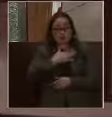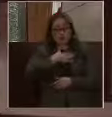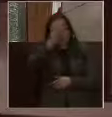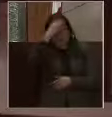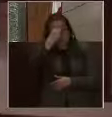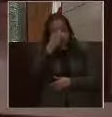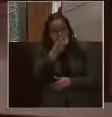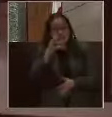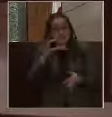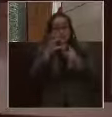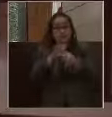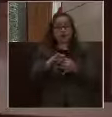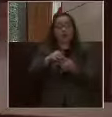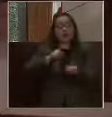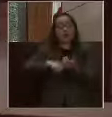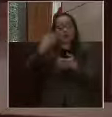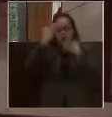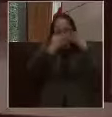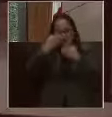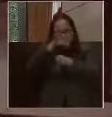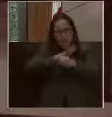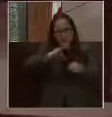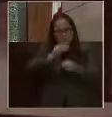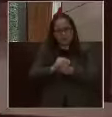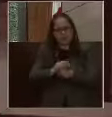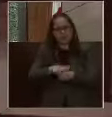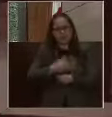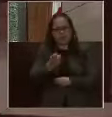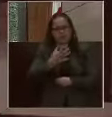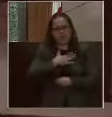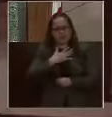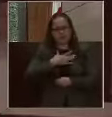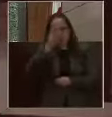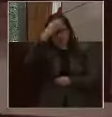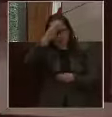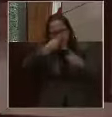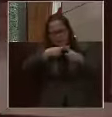contexto del análisis propuesto y emitiría un voto concurrente, presidenta.